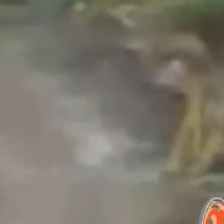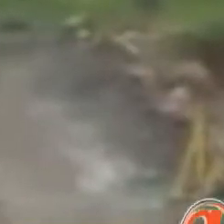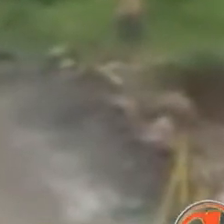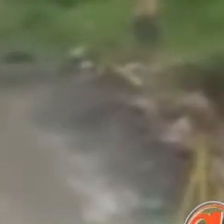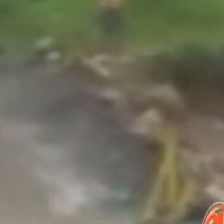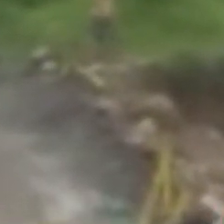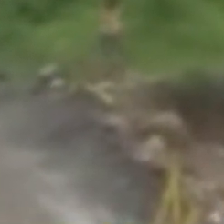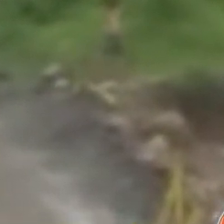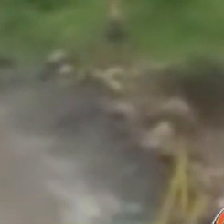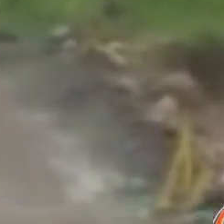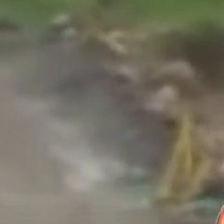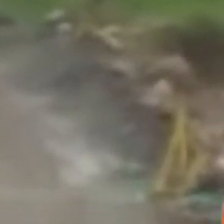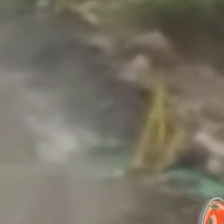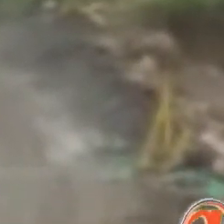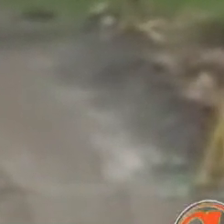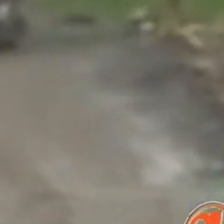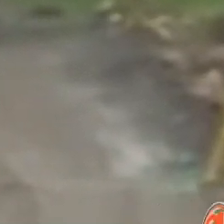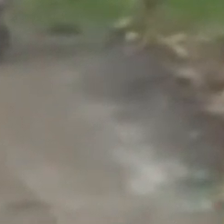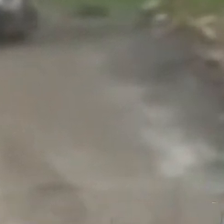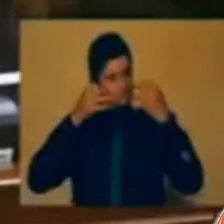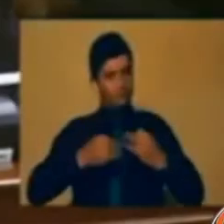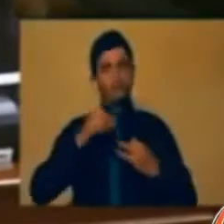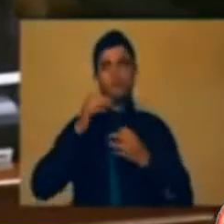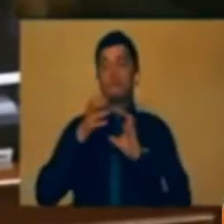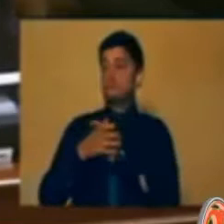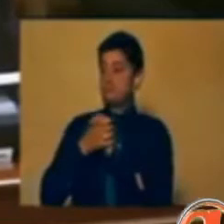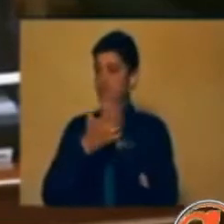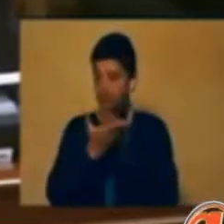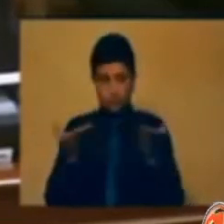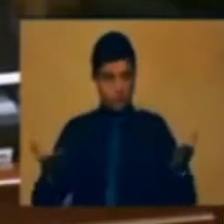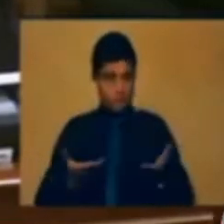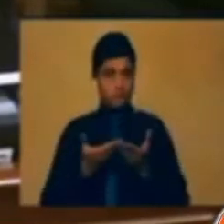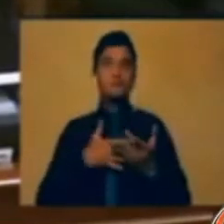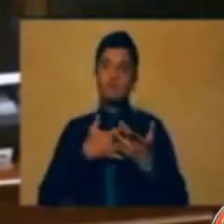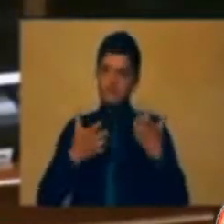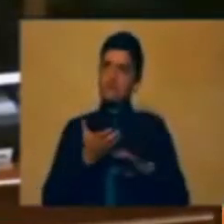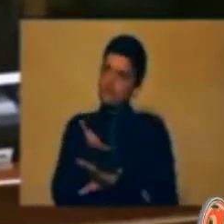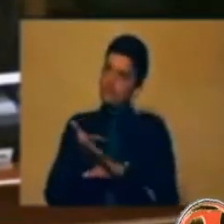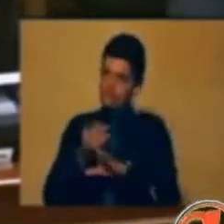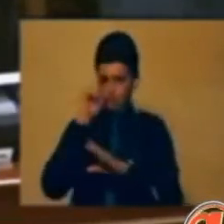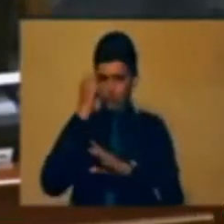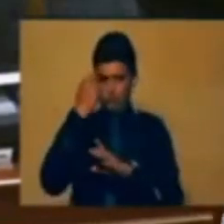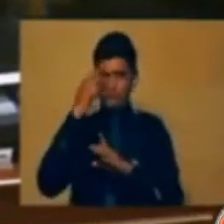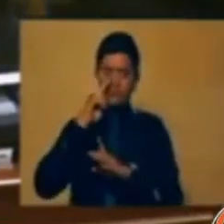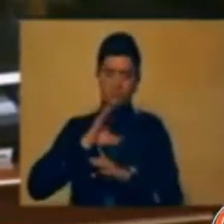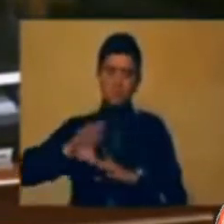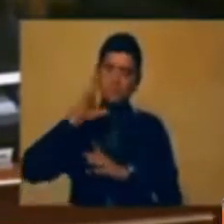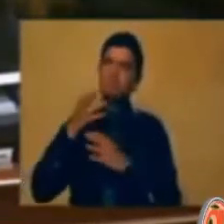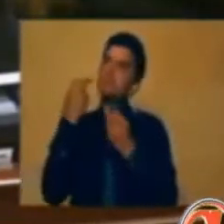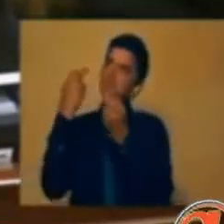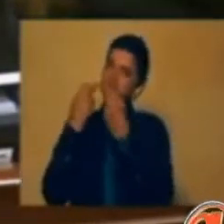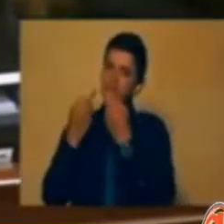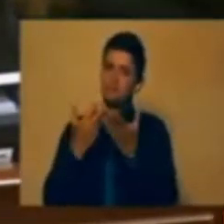debate que tengan en cuenta al Departamento de Arauca en materia de inversión. Quiero solicitarle al Gobierno Nacional que nos explique, una